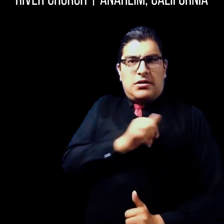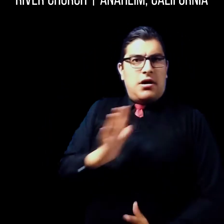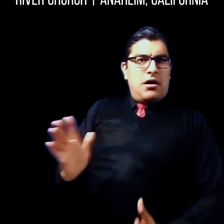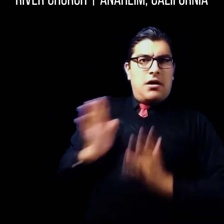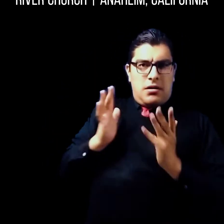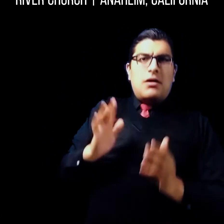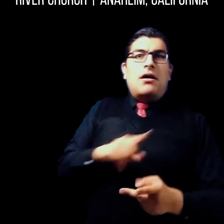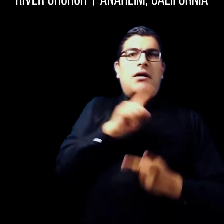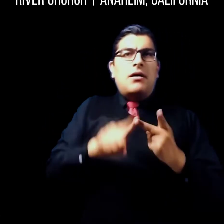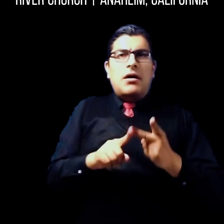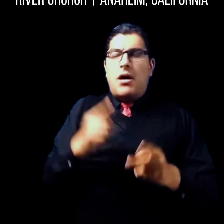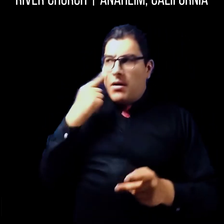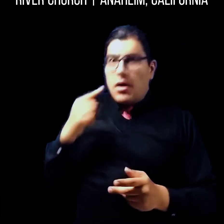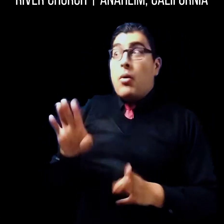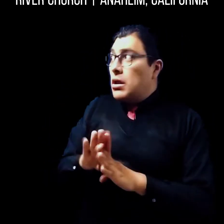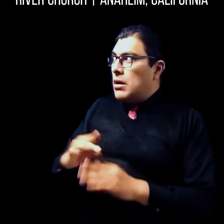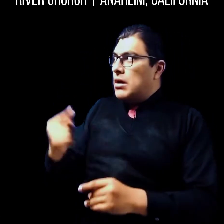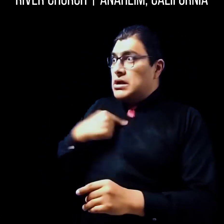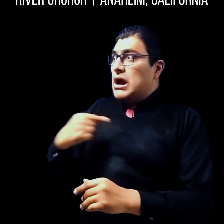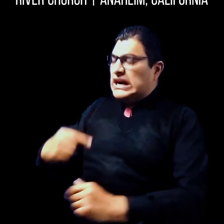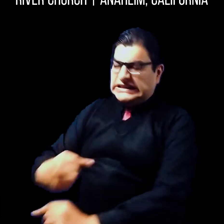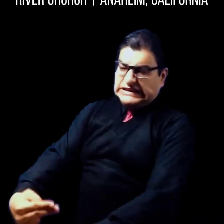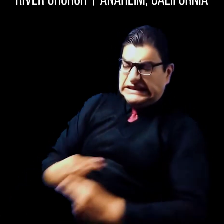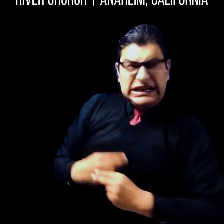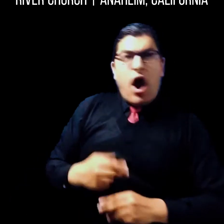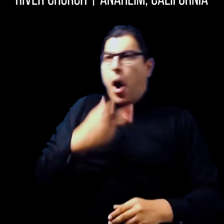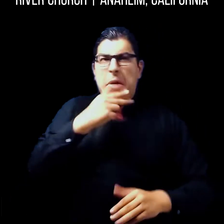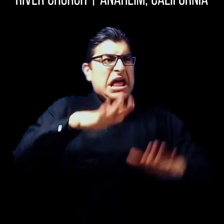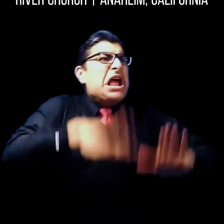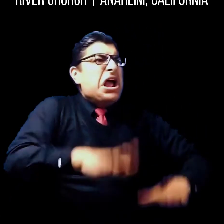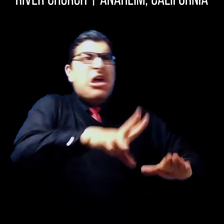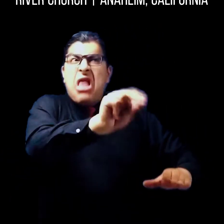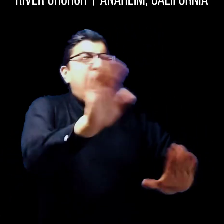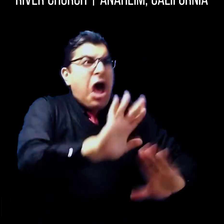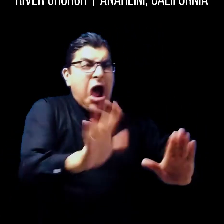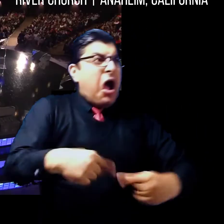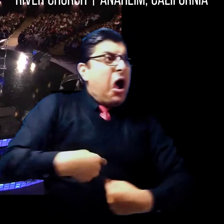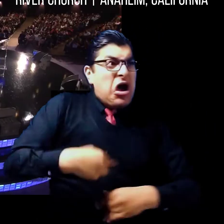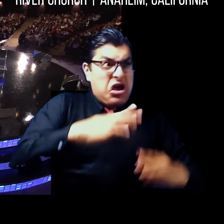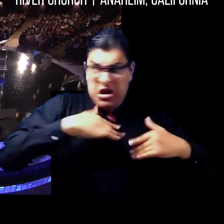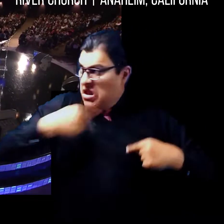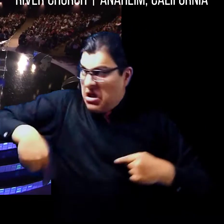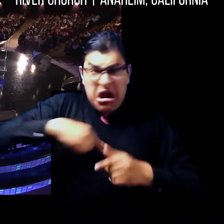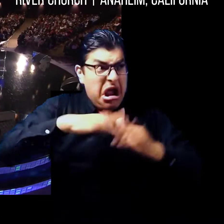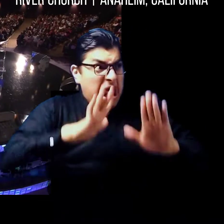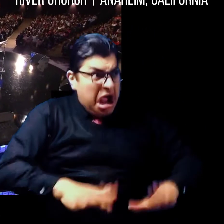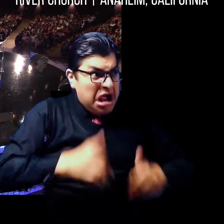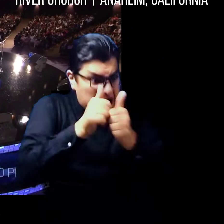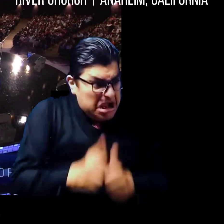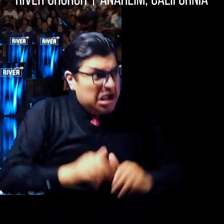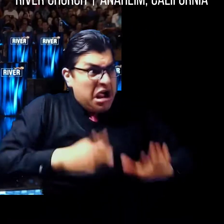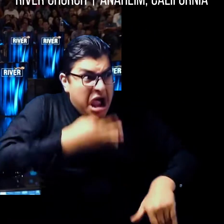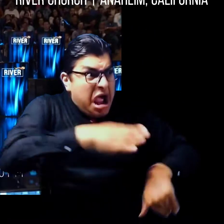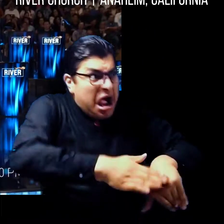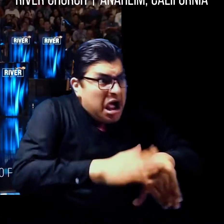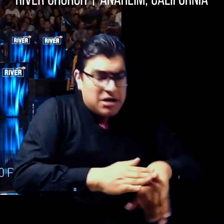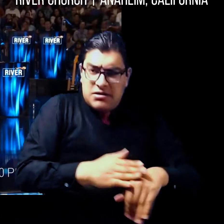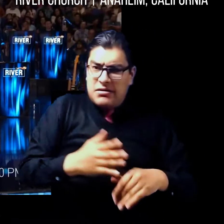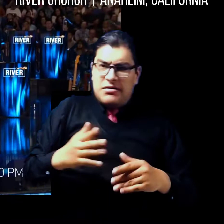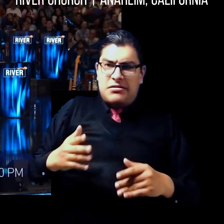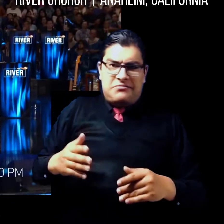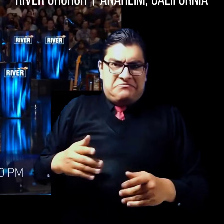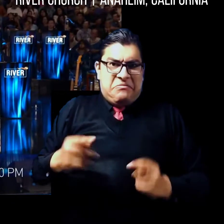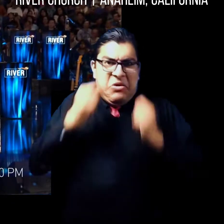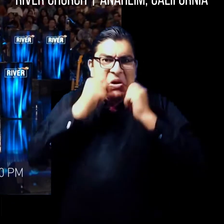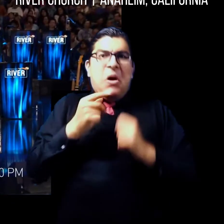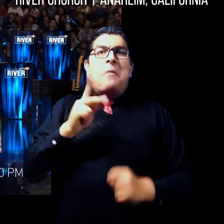sorprende? Que cuando se va a quitar la vida, Pablo dice, ¡ey, no, estamos acá! ¿Qué le